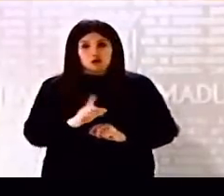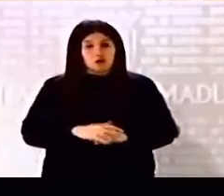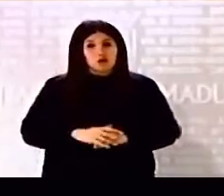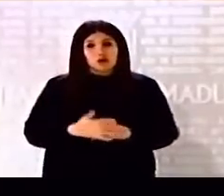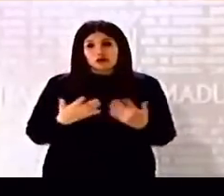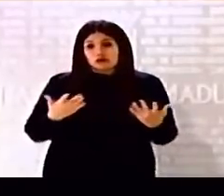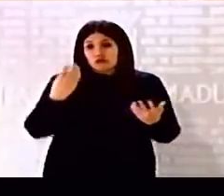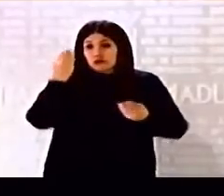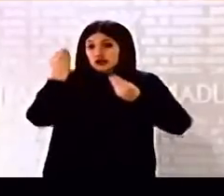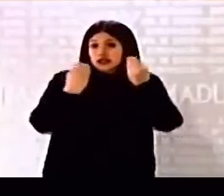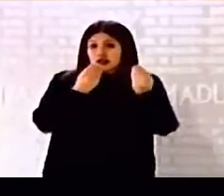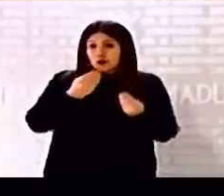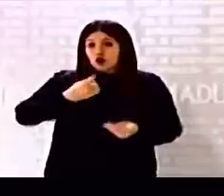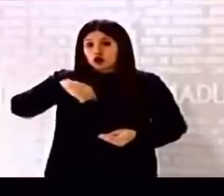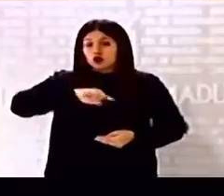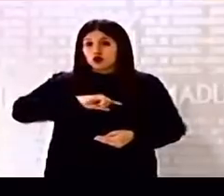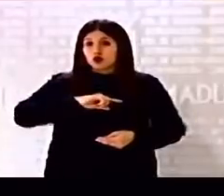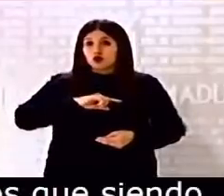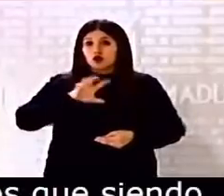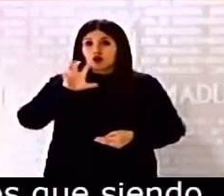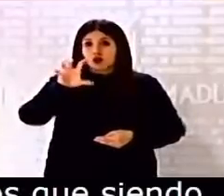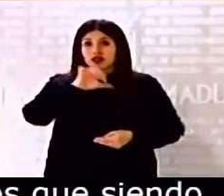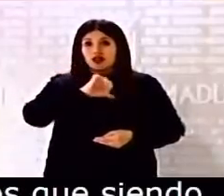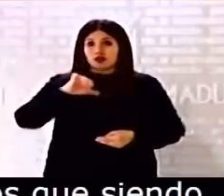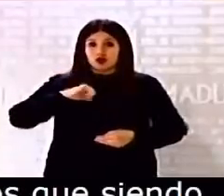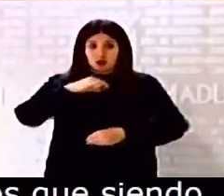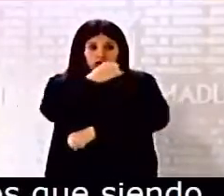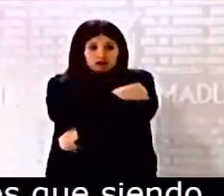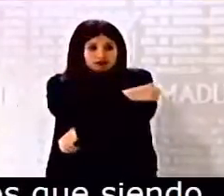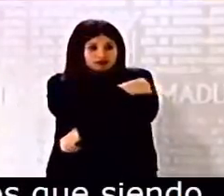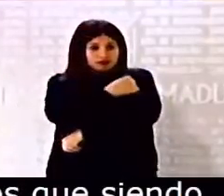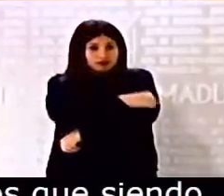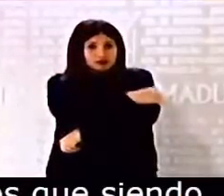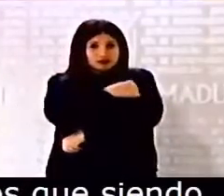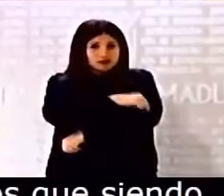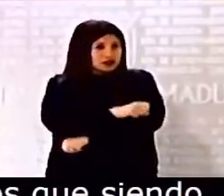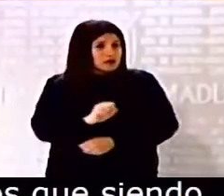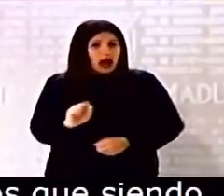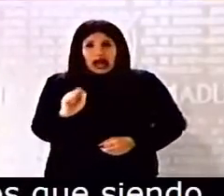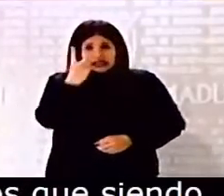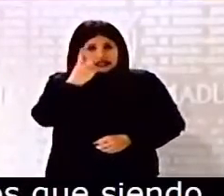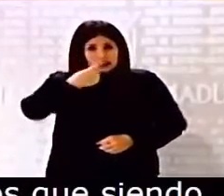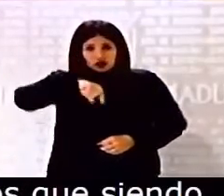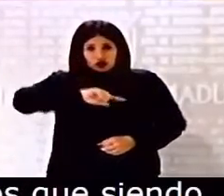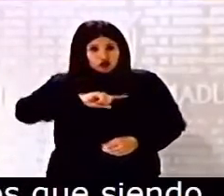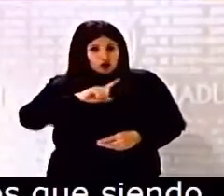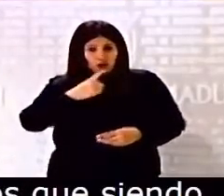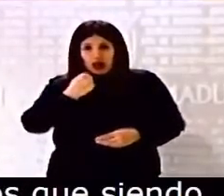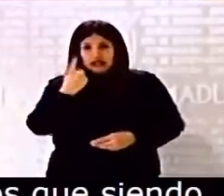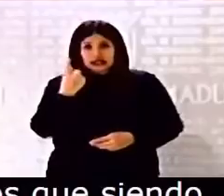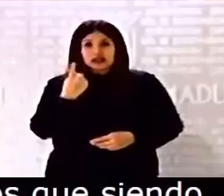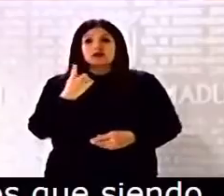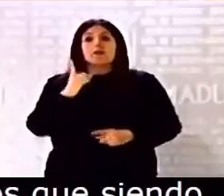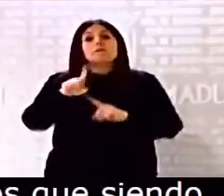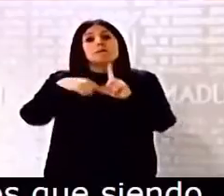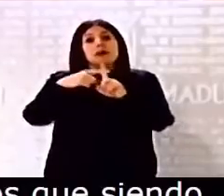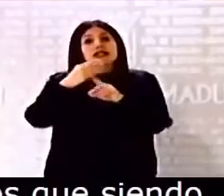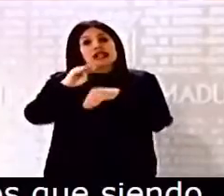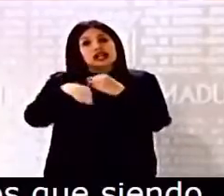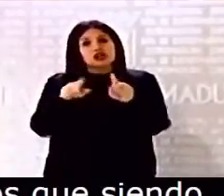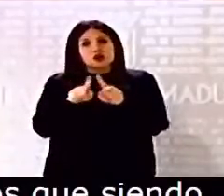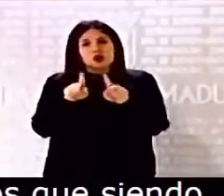siendo una de las comunidades autónomas que más dosis ha administrado y al mismo tiempo ha actuado con la precaución suficiente de hacer una pequeñita